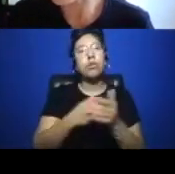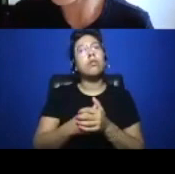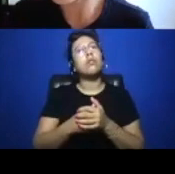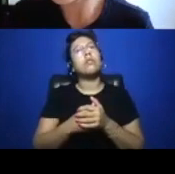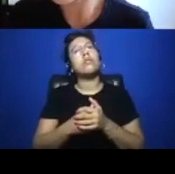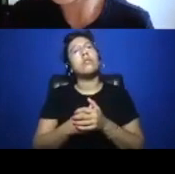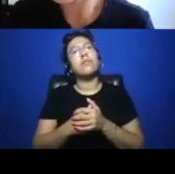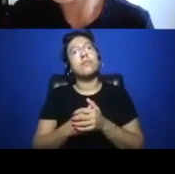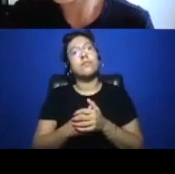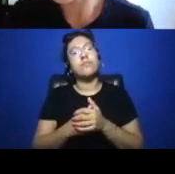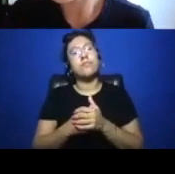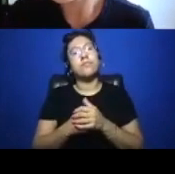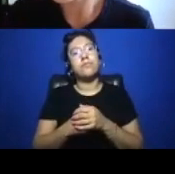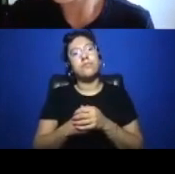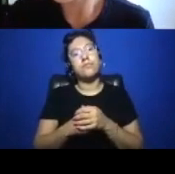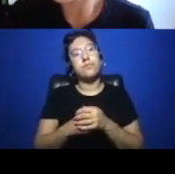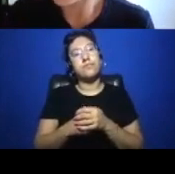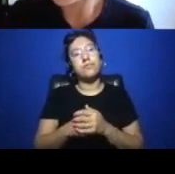También puede